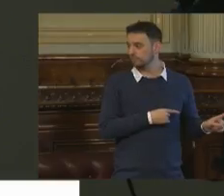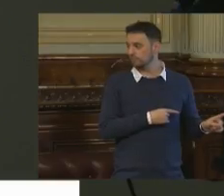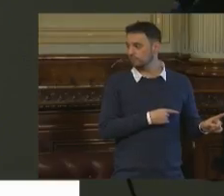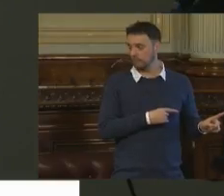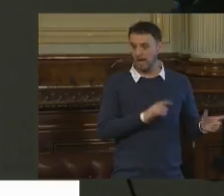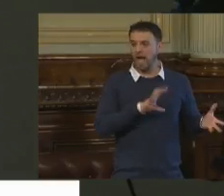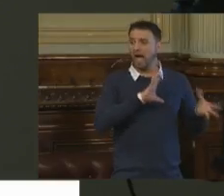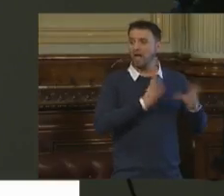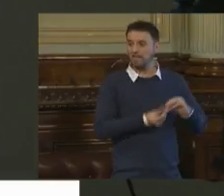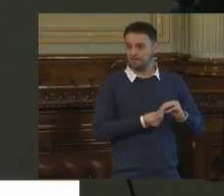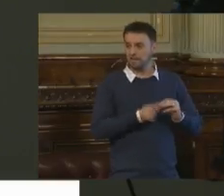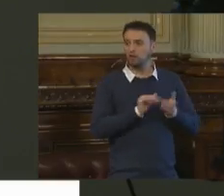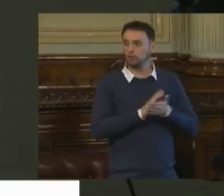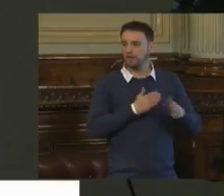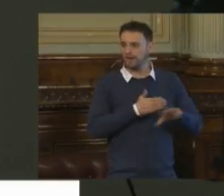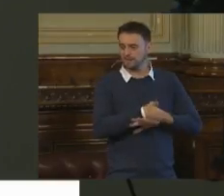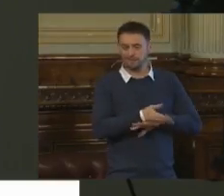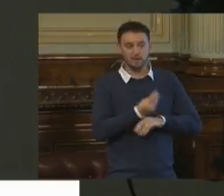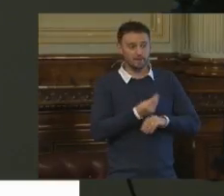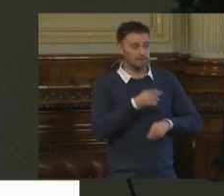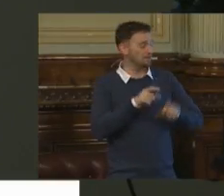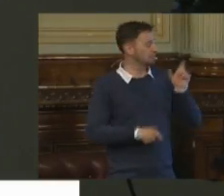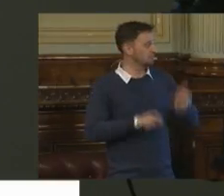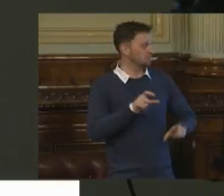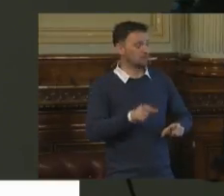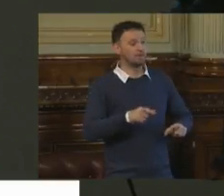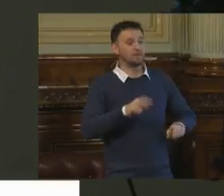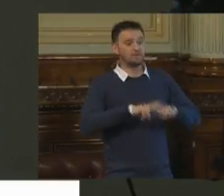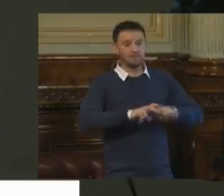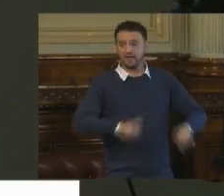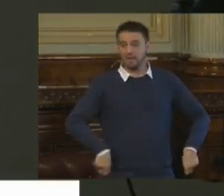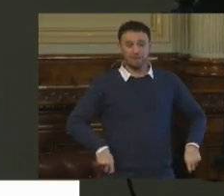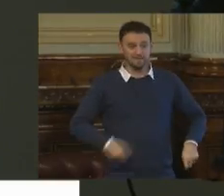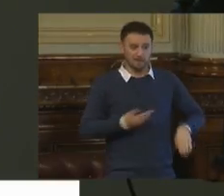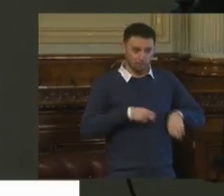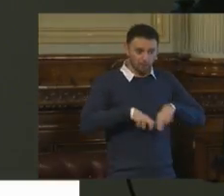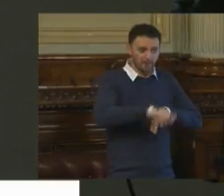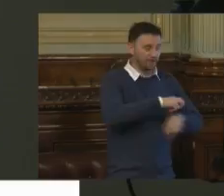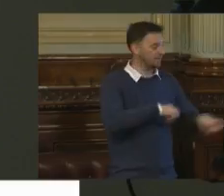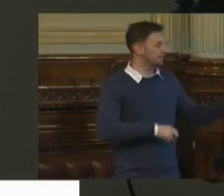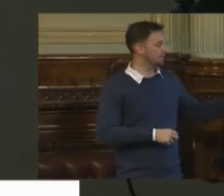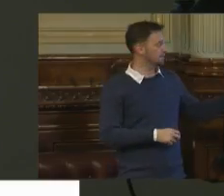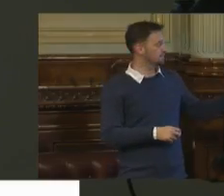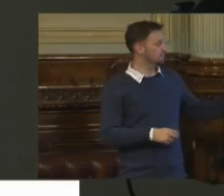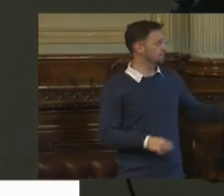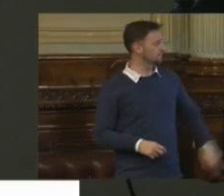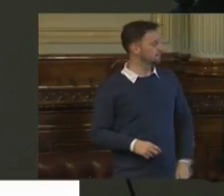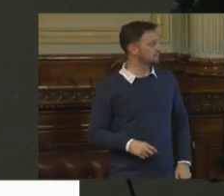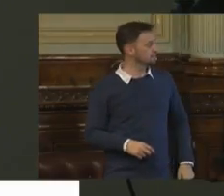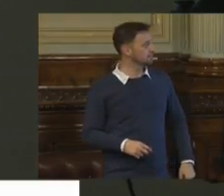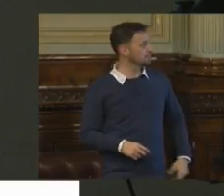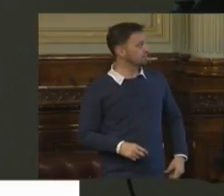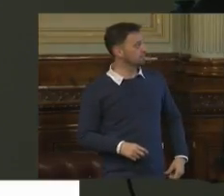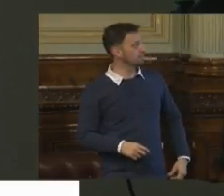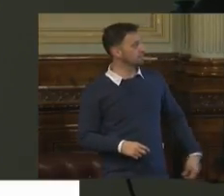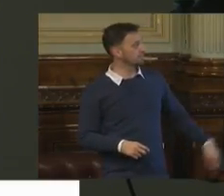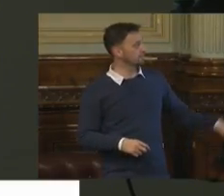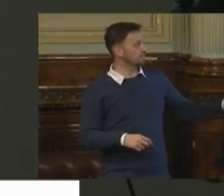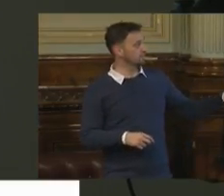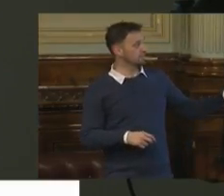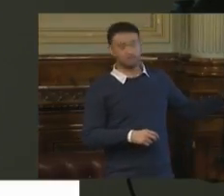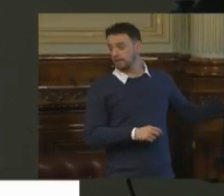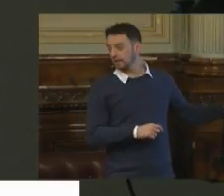adoptadas en favor de la accesibilidad para que puedan ser utilizados por personas con discapacidad y de todos los dispositivos